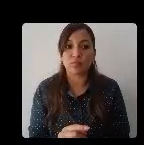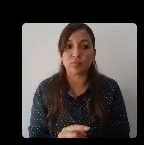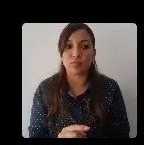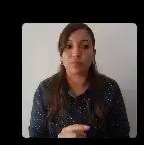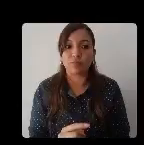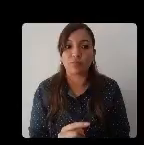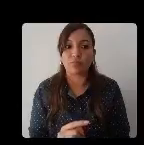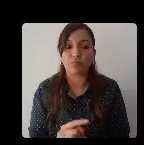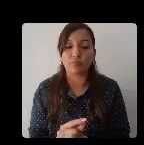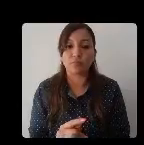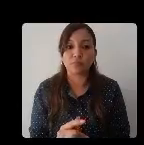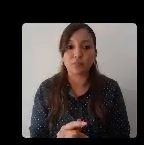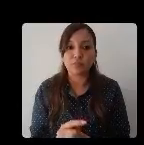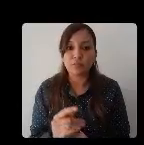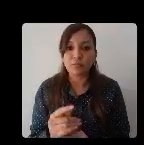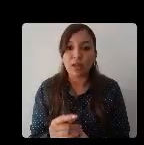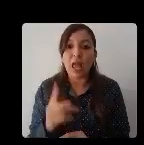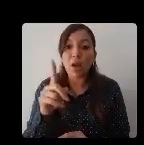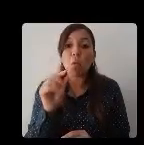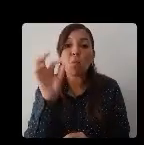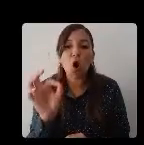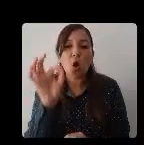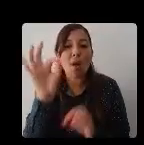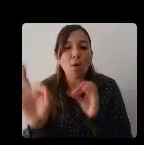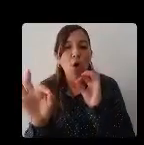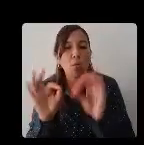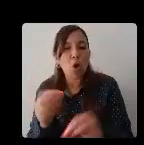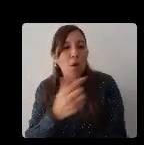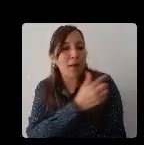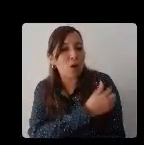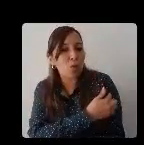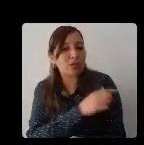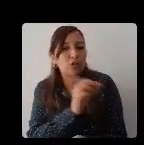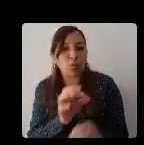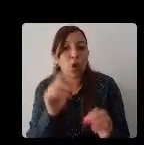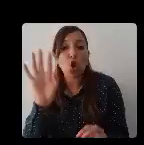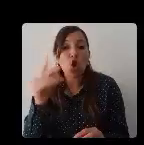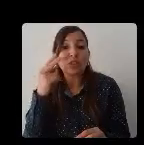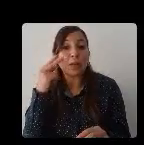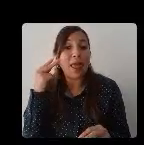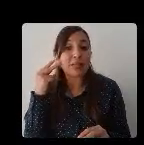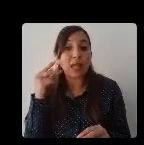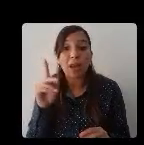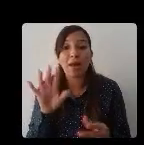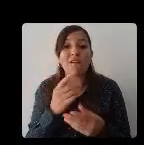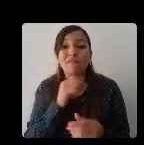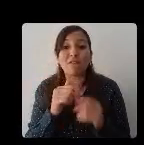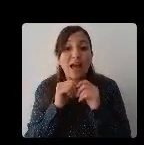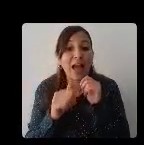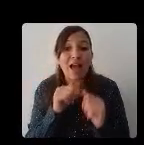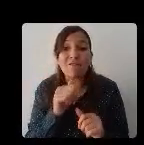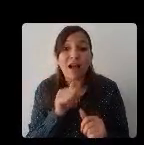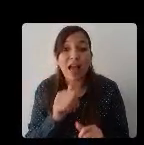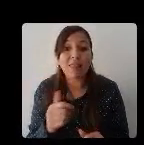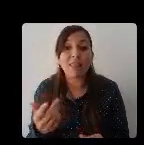todos los socios que trabajamos ahí, pero hay mucha gente que dice, no, yo estoy vacunado, ¿no? Yo así que estoy